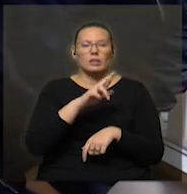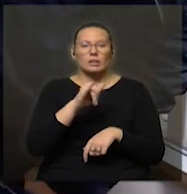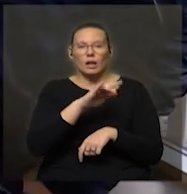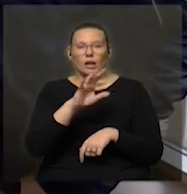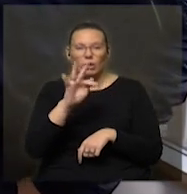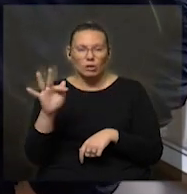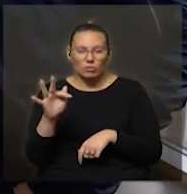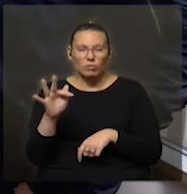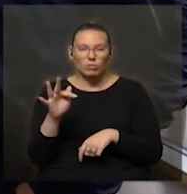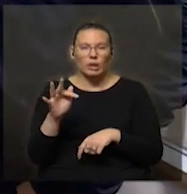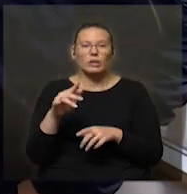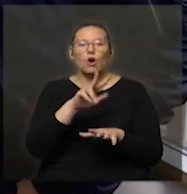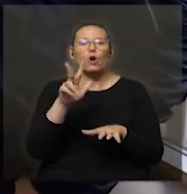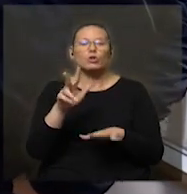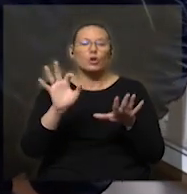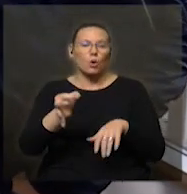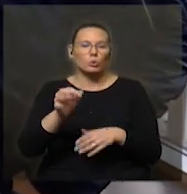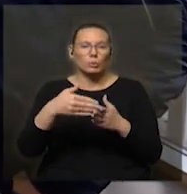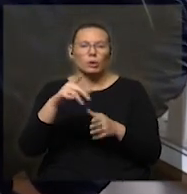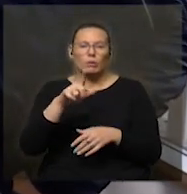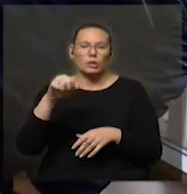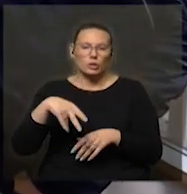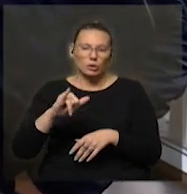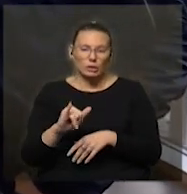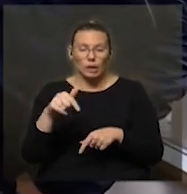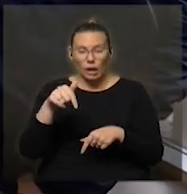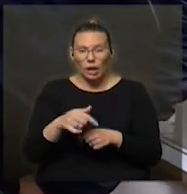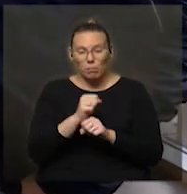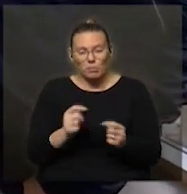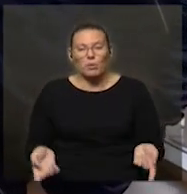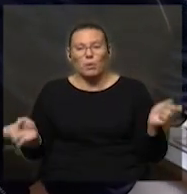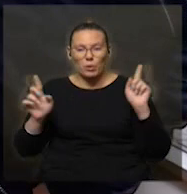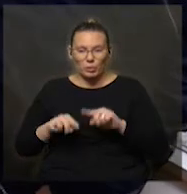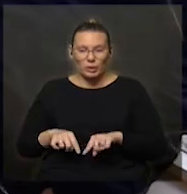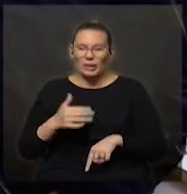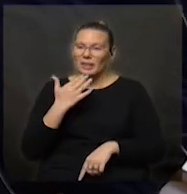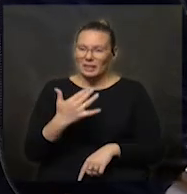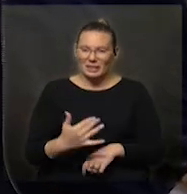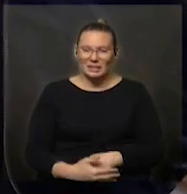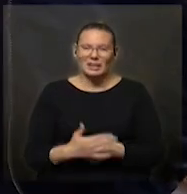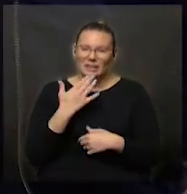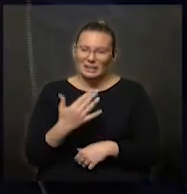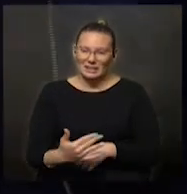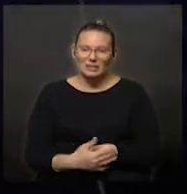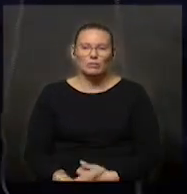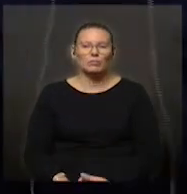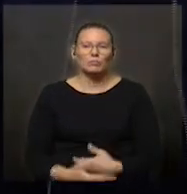8 de octubre y Belloni. Y bueno, desde aquí podemos volver con ustedes. Muchas gracias, chicos. Bueno,